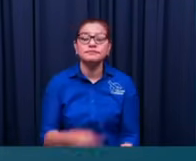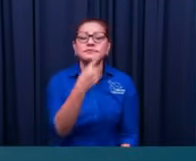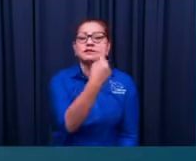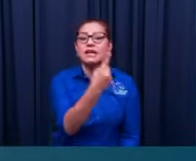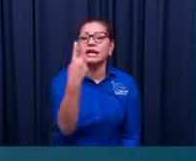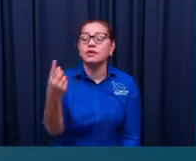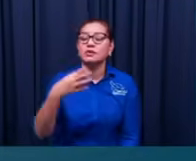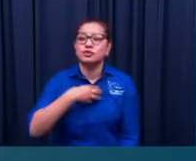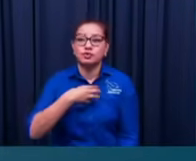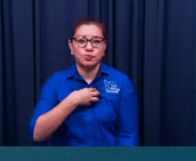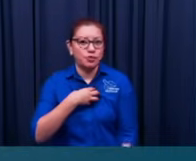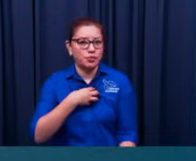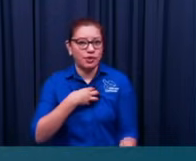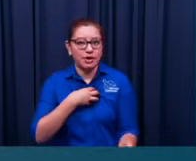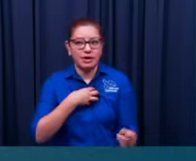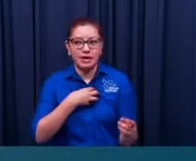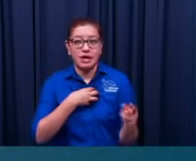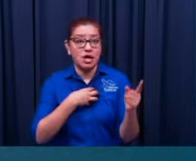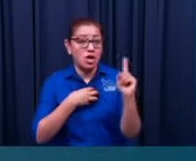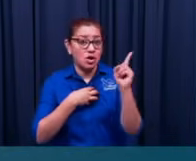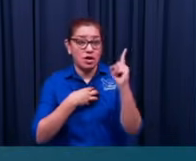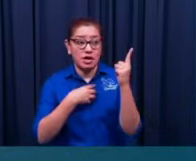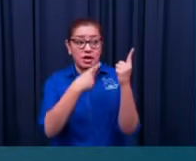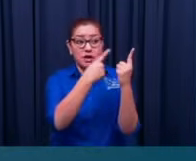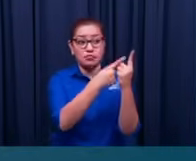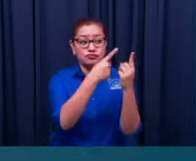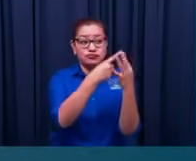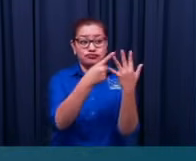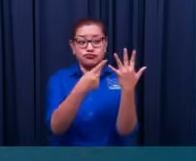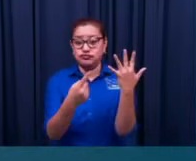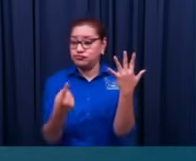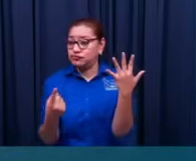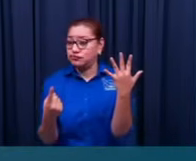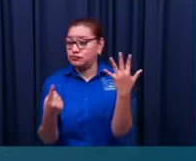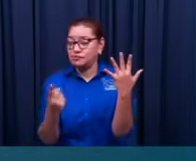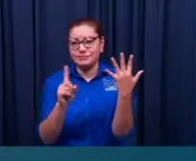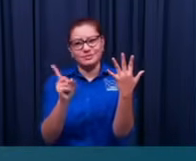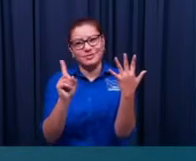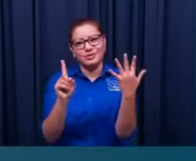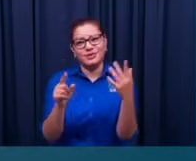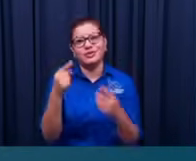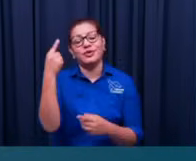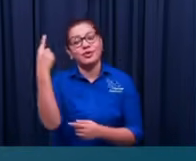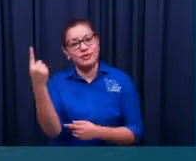tenga su propia mujer, no dice que cada una tenga su propia mujer,